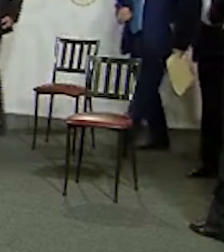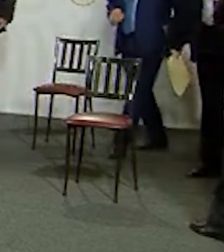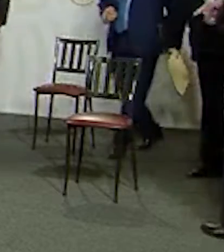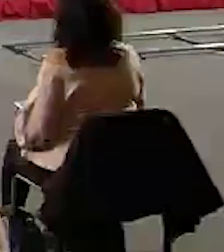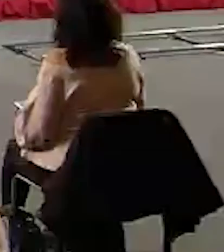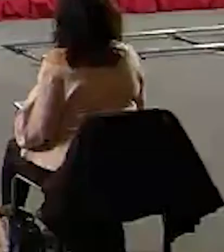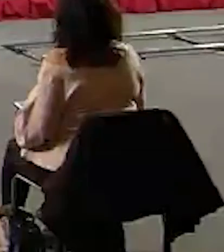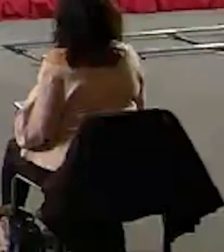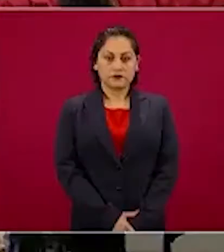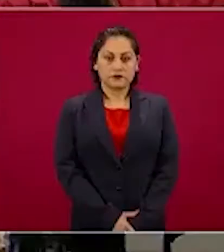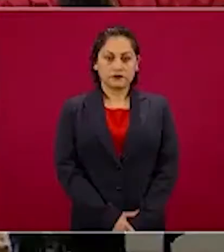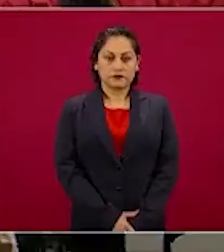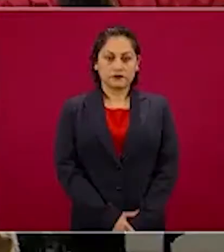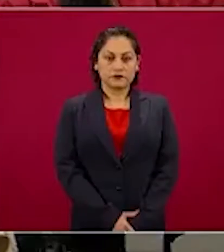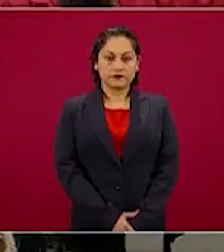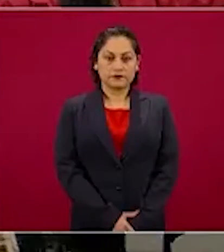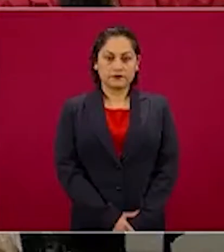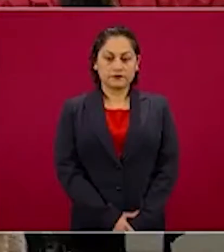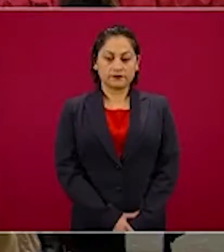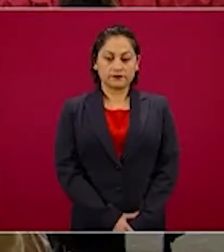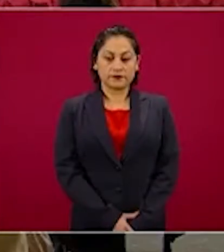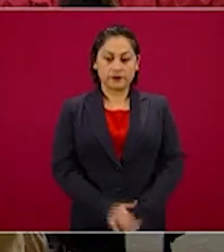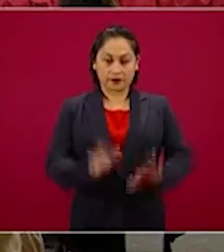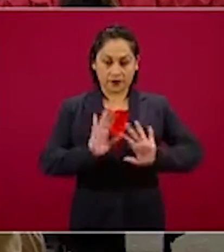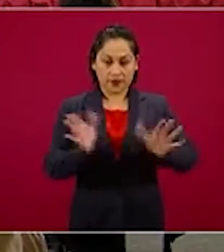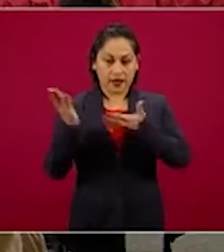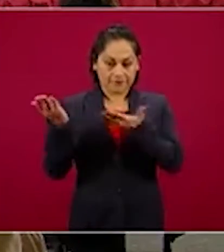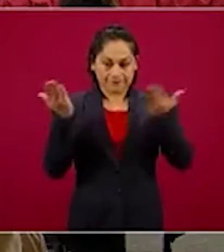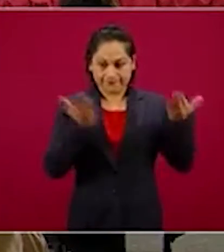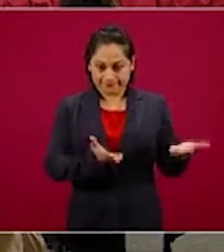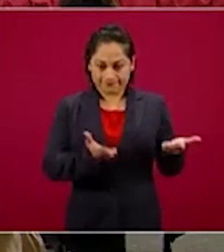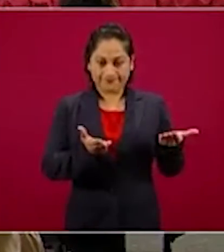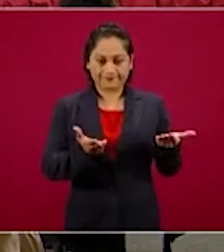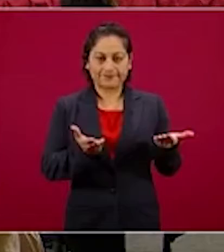ya estamos aquí y